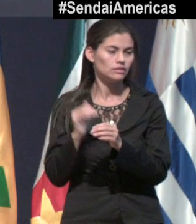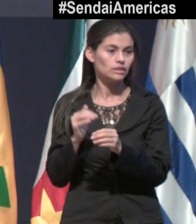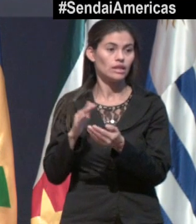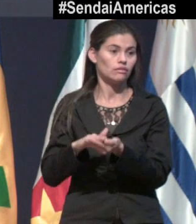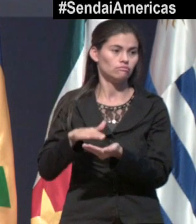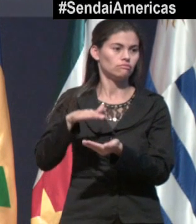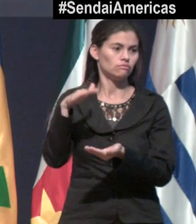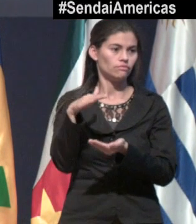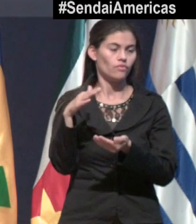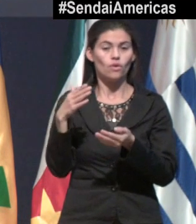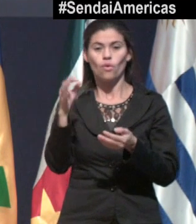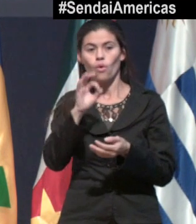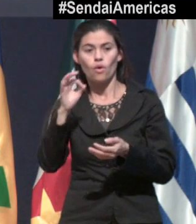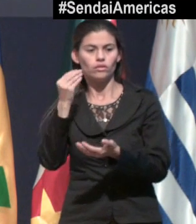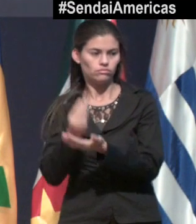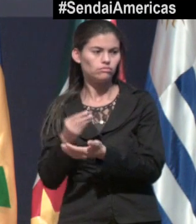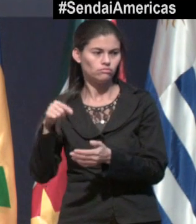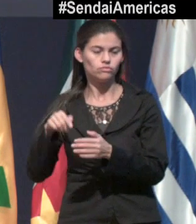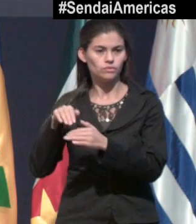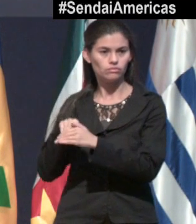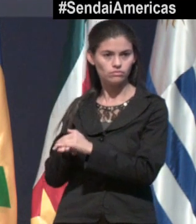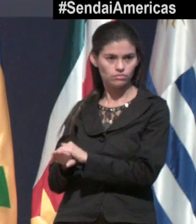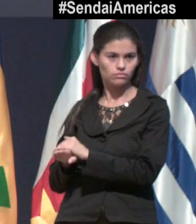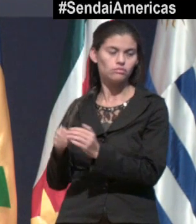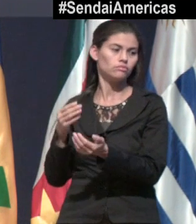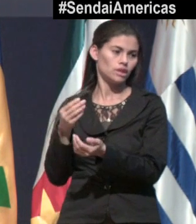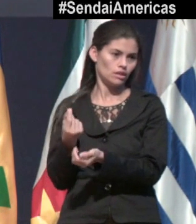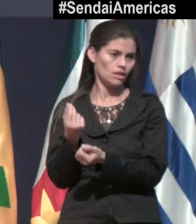están actualmente en recesión.